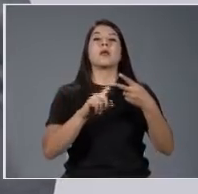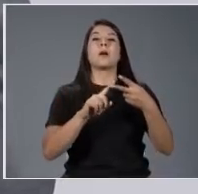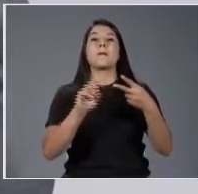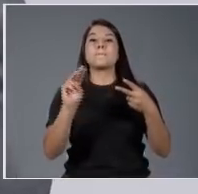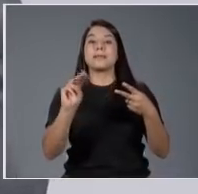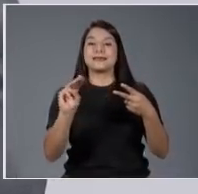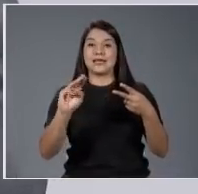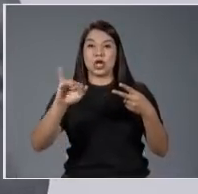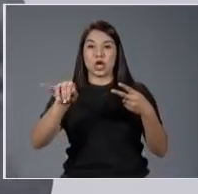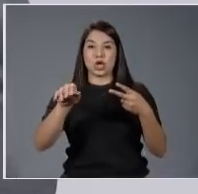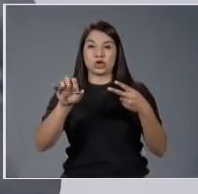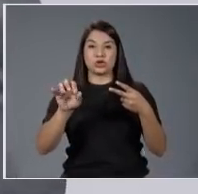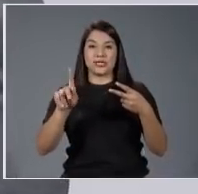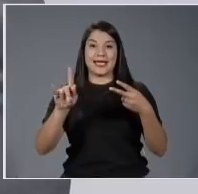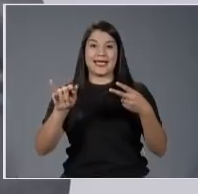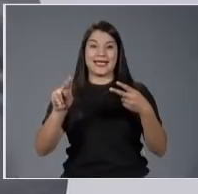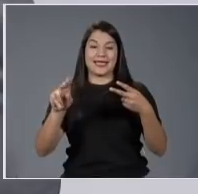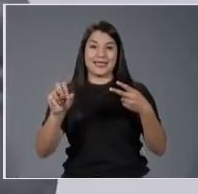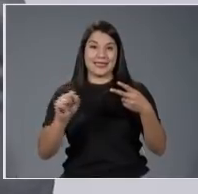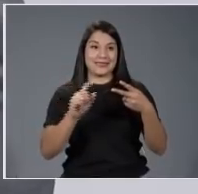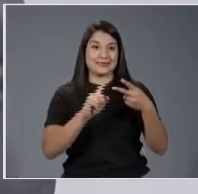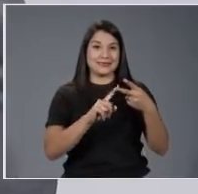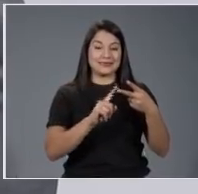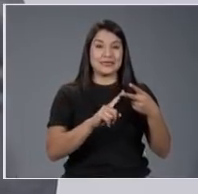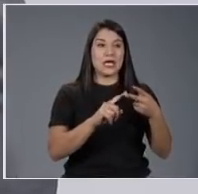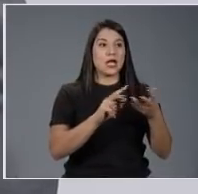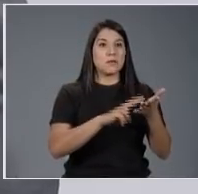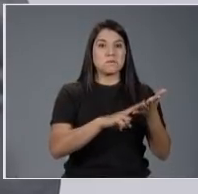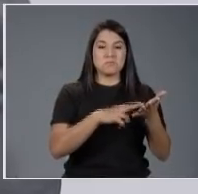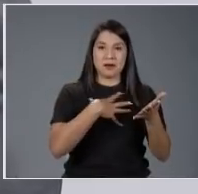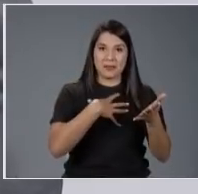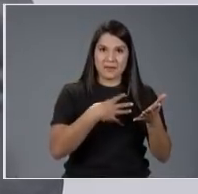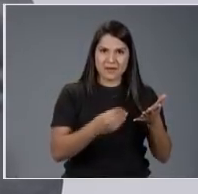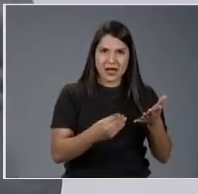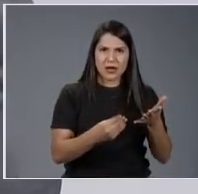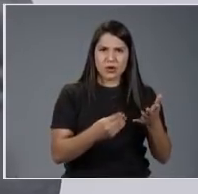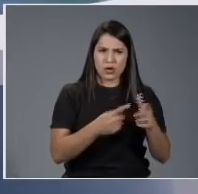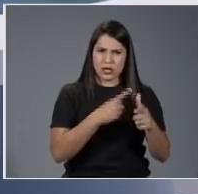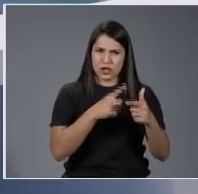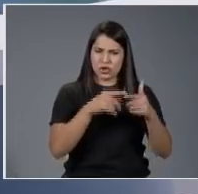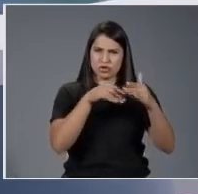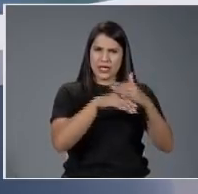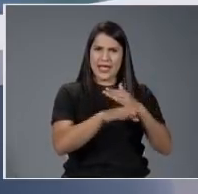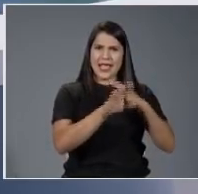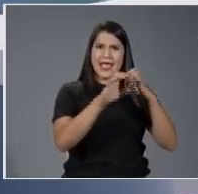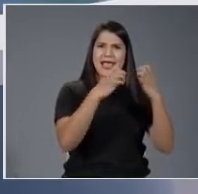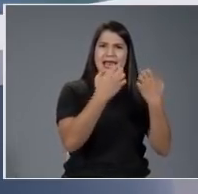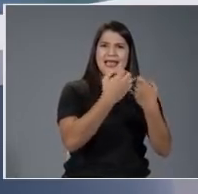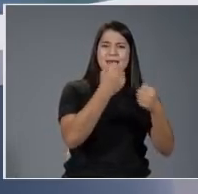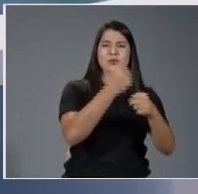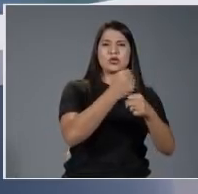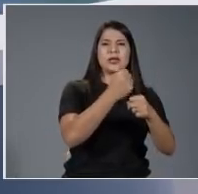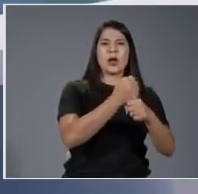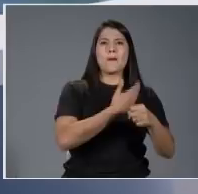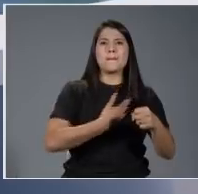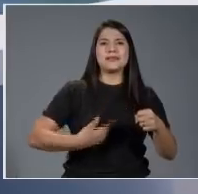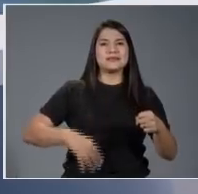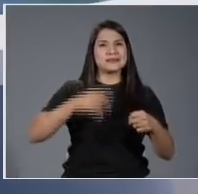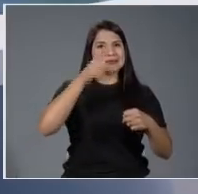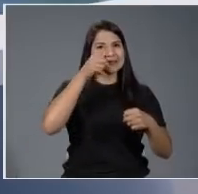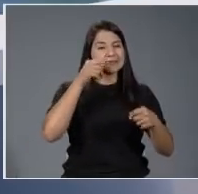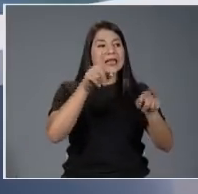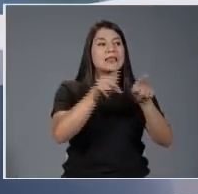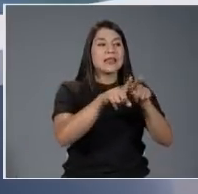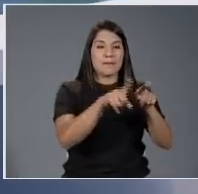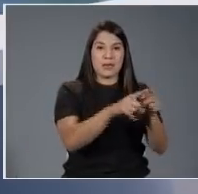sustituye militante liberacionista y así, ¿verdad? Hay varios ejemplos dentro de la administración Solís Rivera de